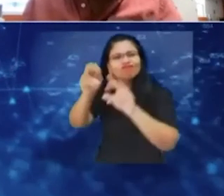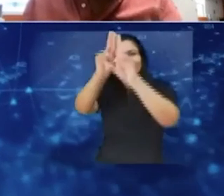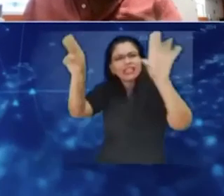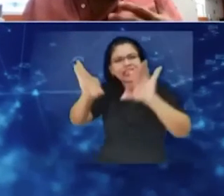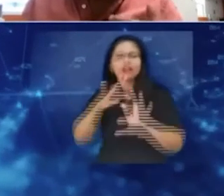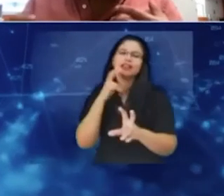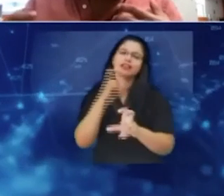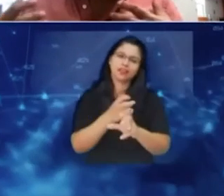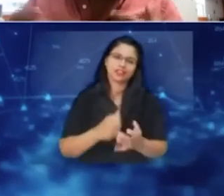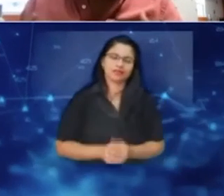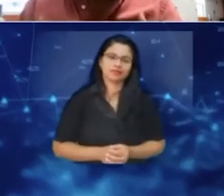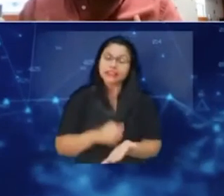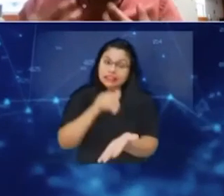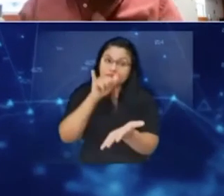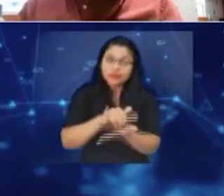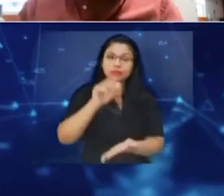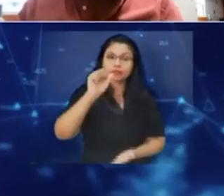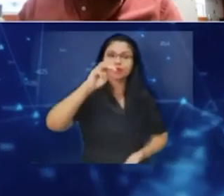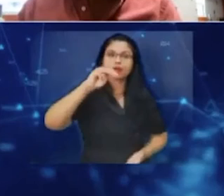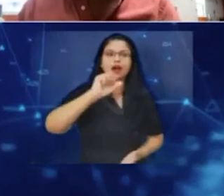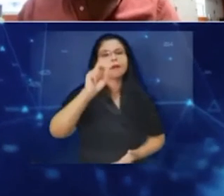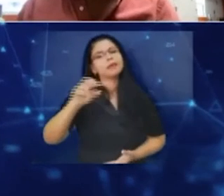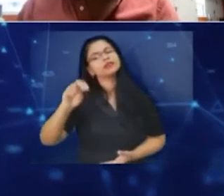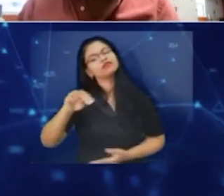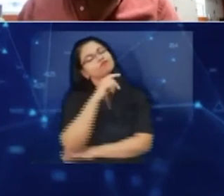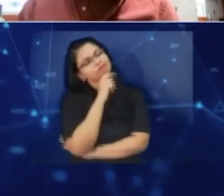la razón por la cual Amazon cree que tenemos